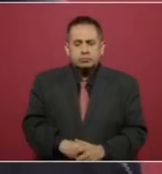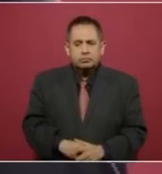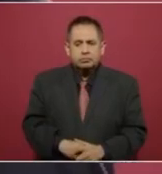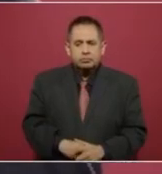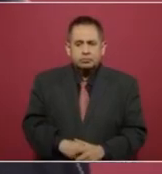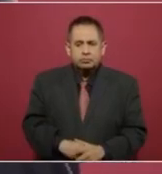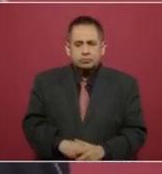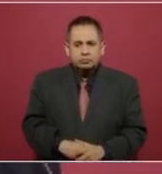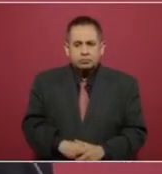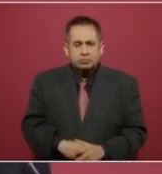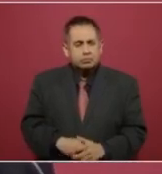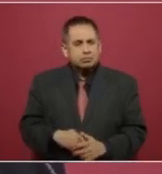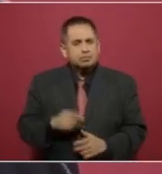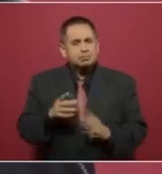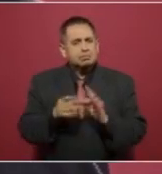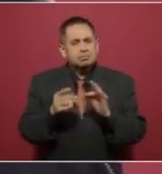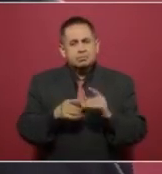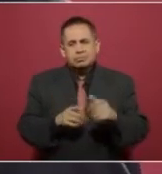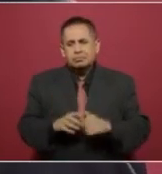Es una volada.